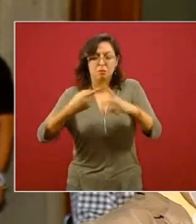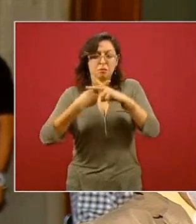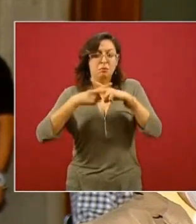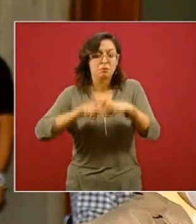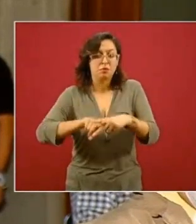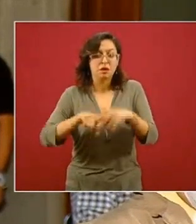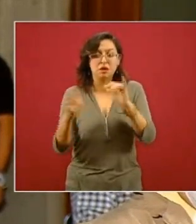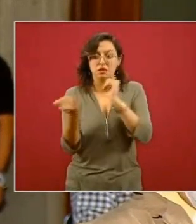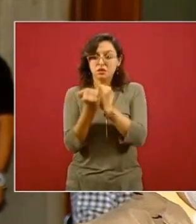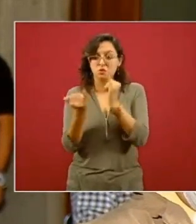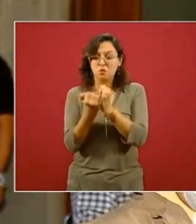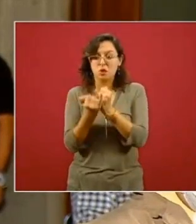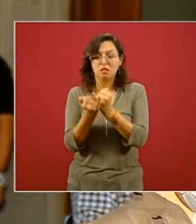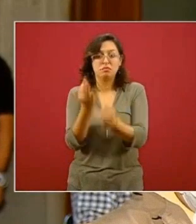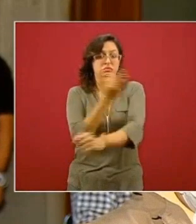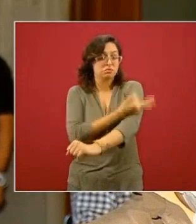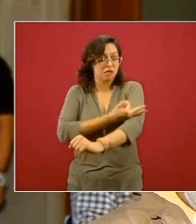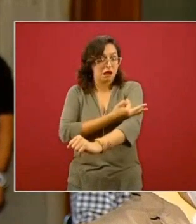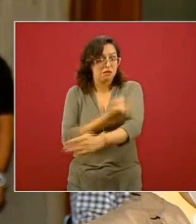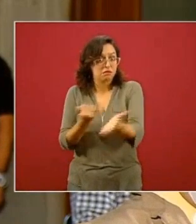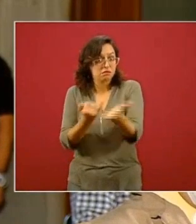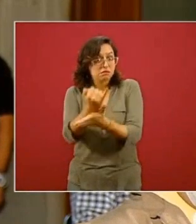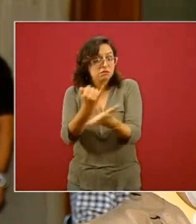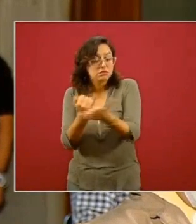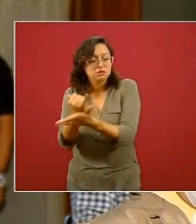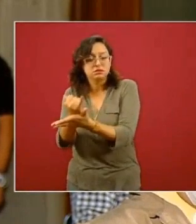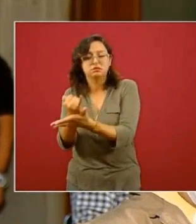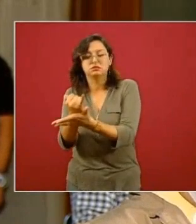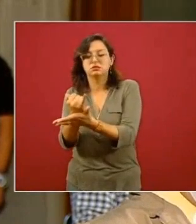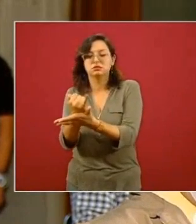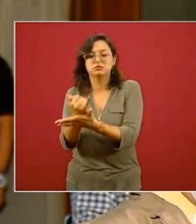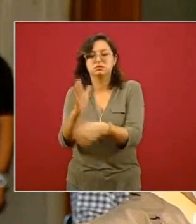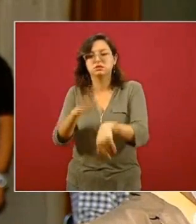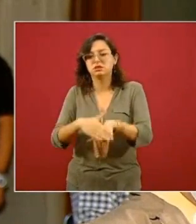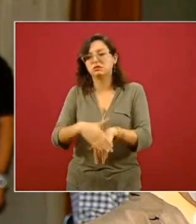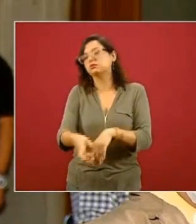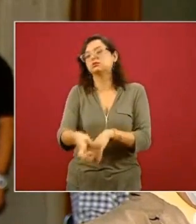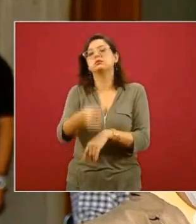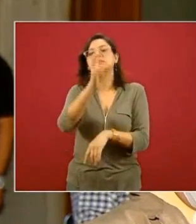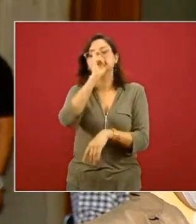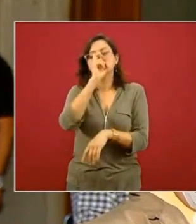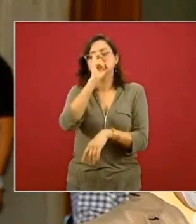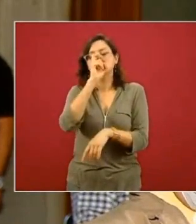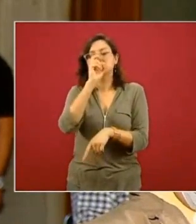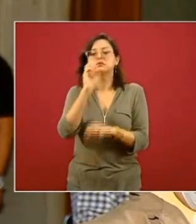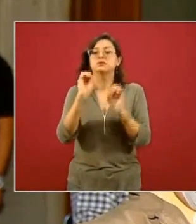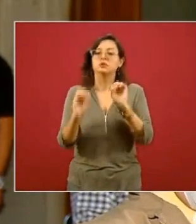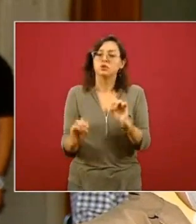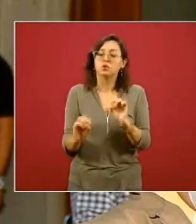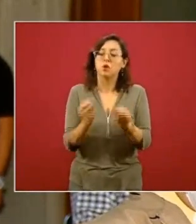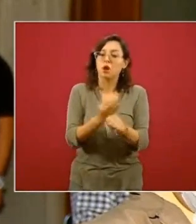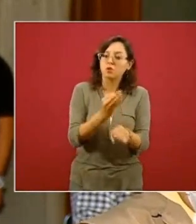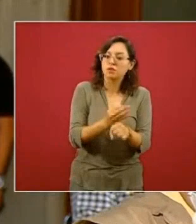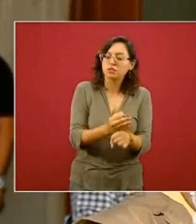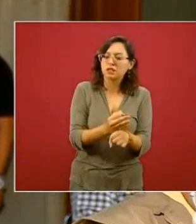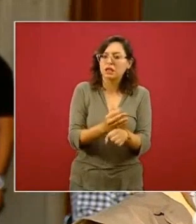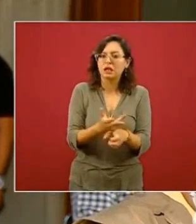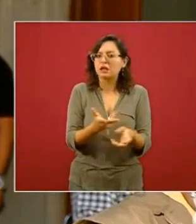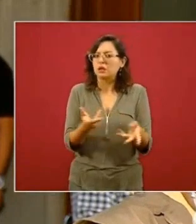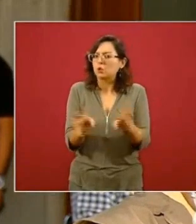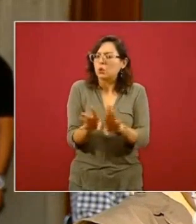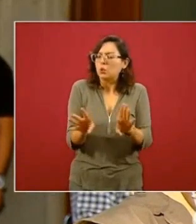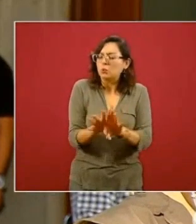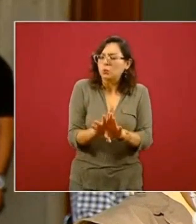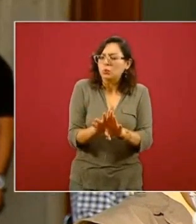retraso en la toma de las medidas necesarias más estrictas en ese momento, o en este momento está